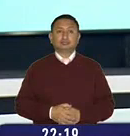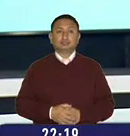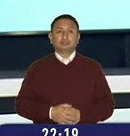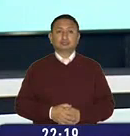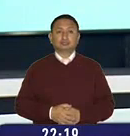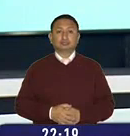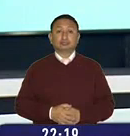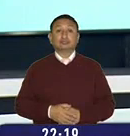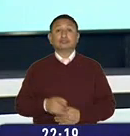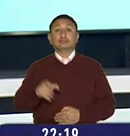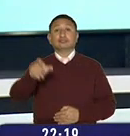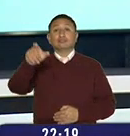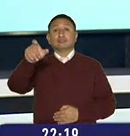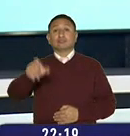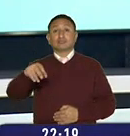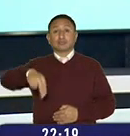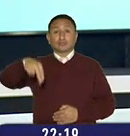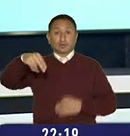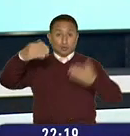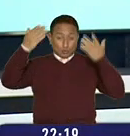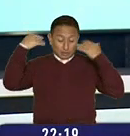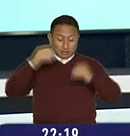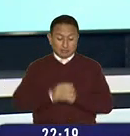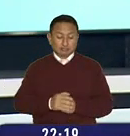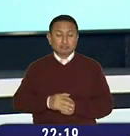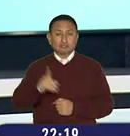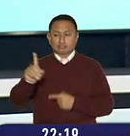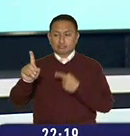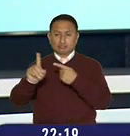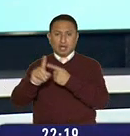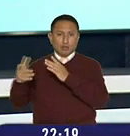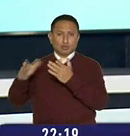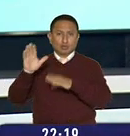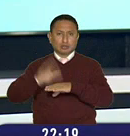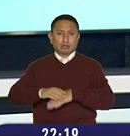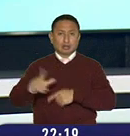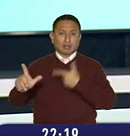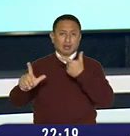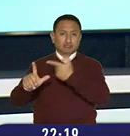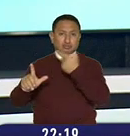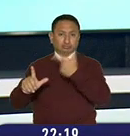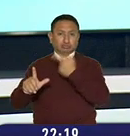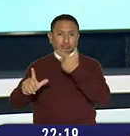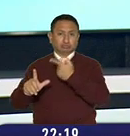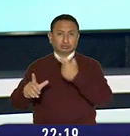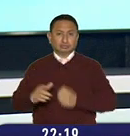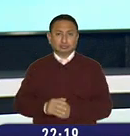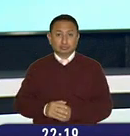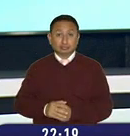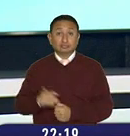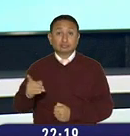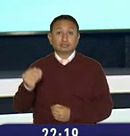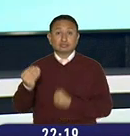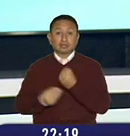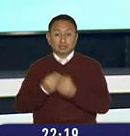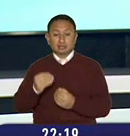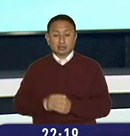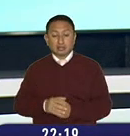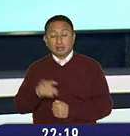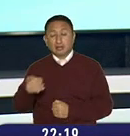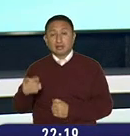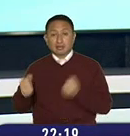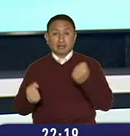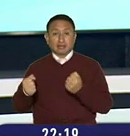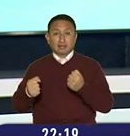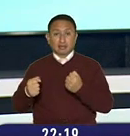Una nueva víctima se registró en el norte de Guayaquil. Un hombre murió tras recibir varios impactos de bala cuando se encontraba en una lavadora